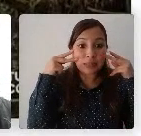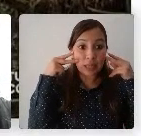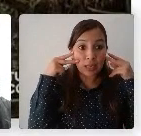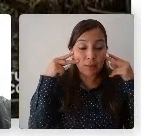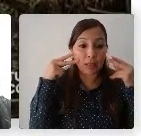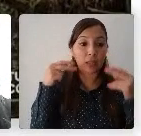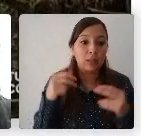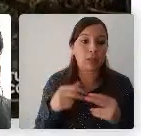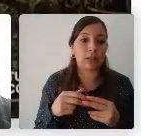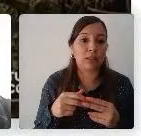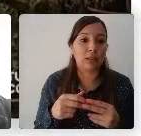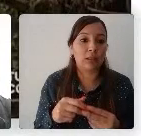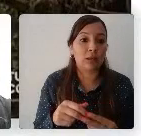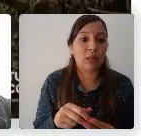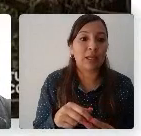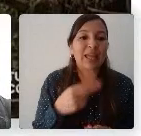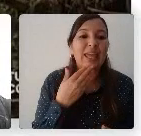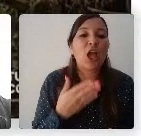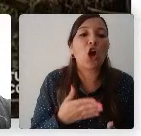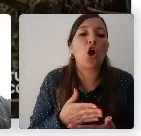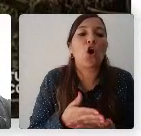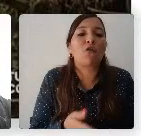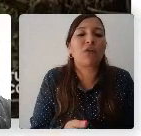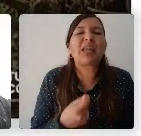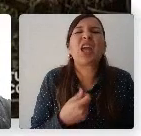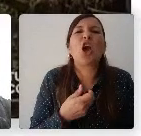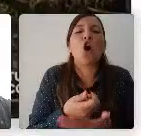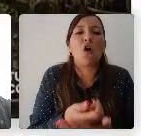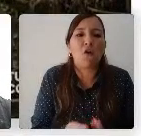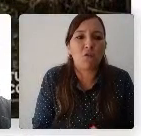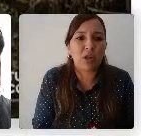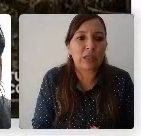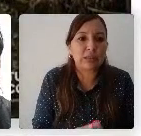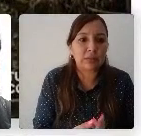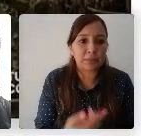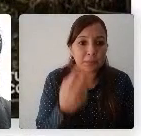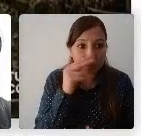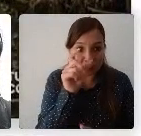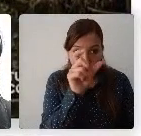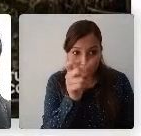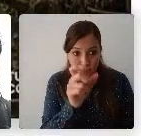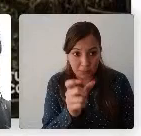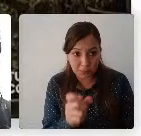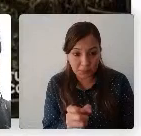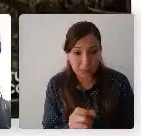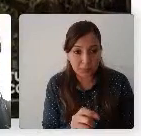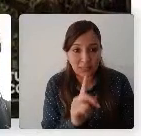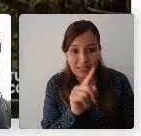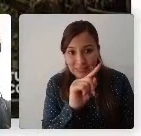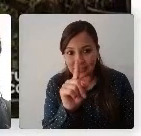tenemos una oferta bastante amplia, tanto en la zona norte, en la zona centro, en la zona sur. Desde